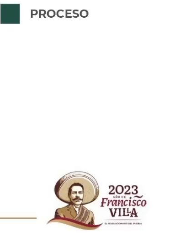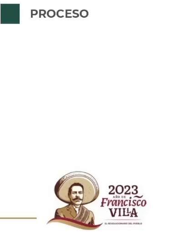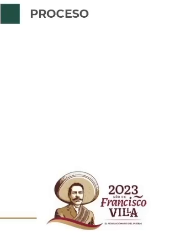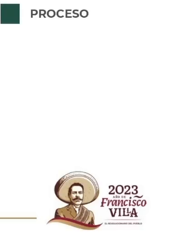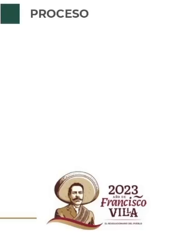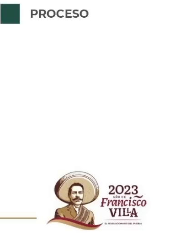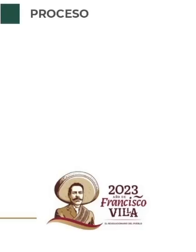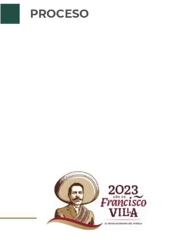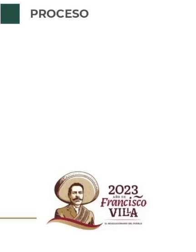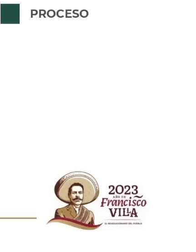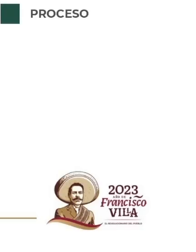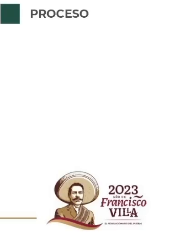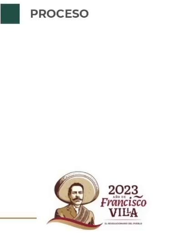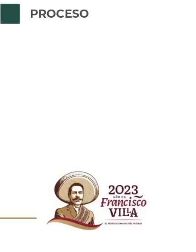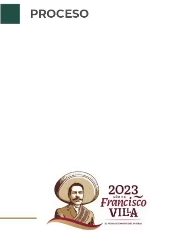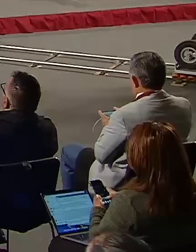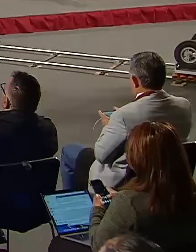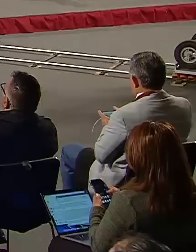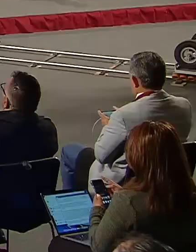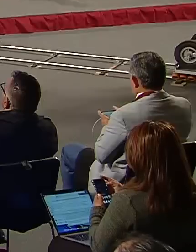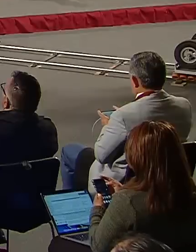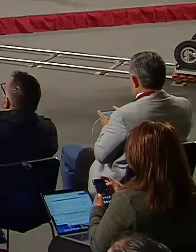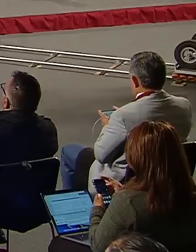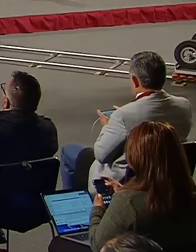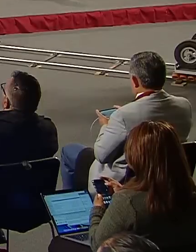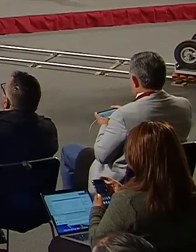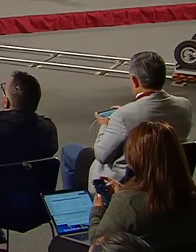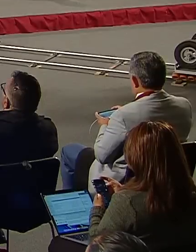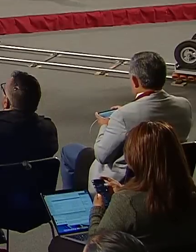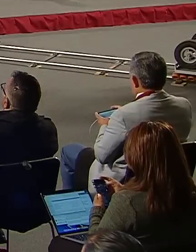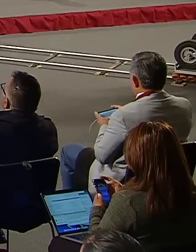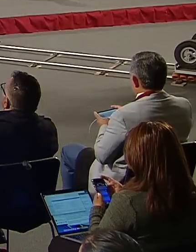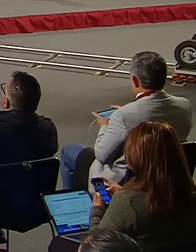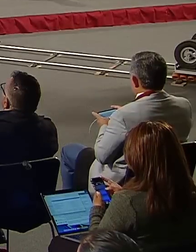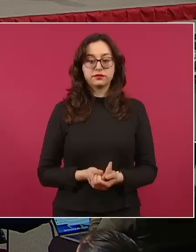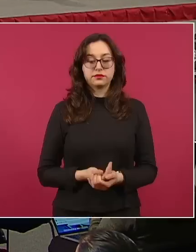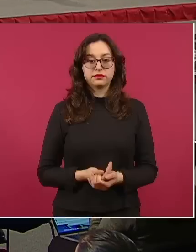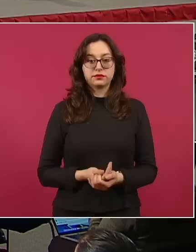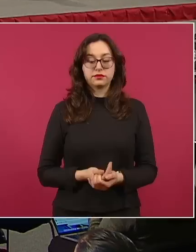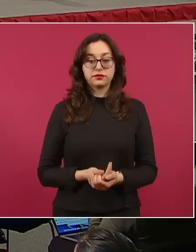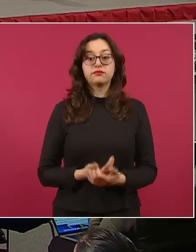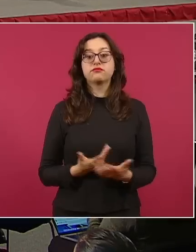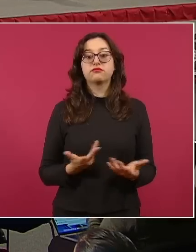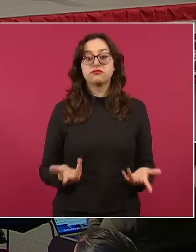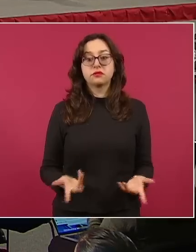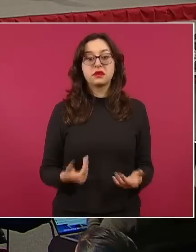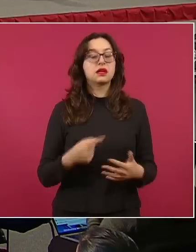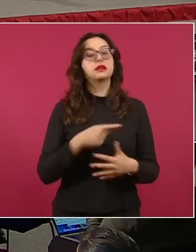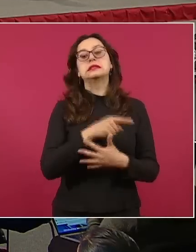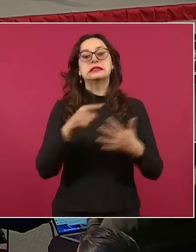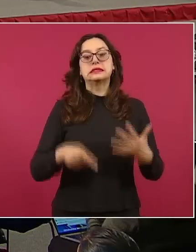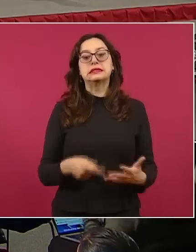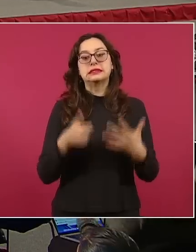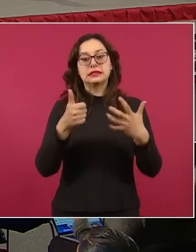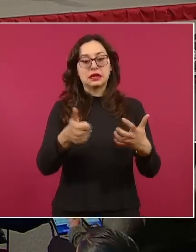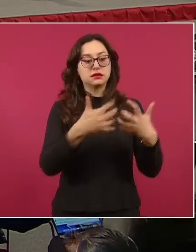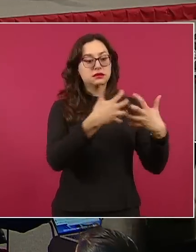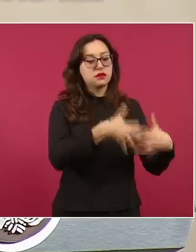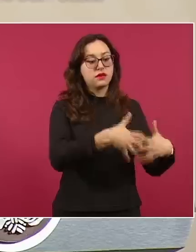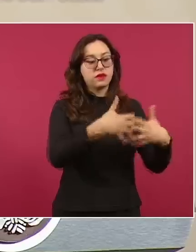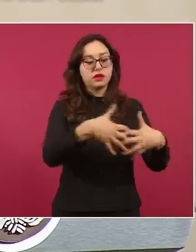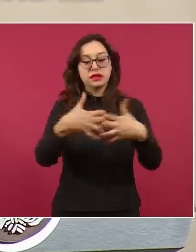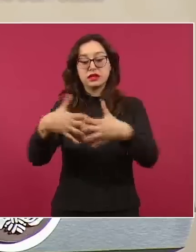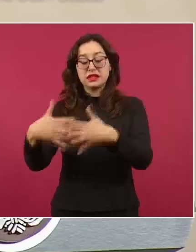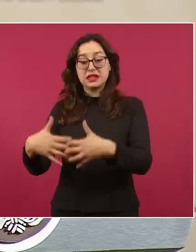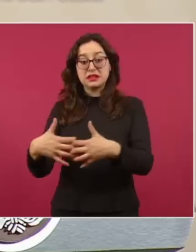transfer. Minatitlán estaba fuera la planta combinada Maya, también por un incendio que había ocurrido. Para